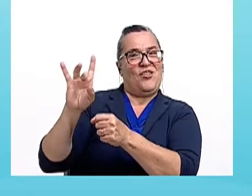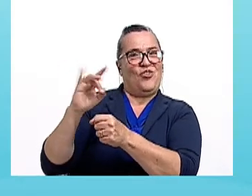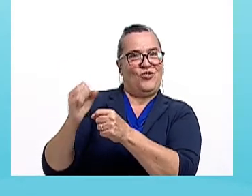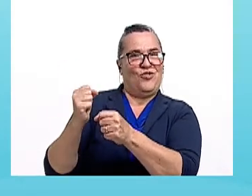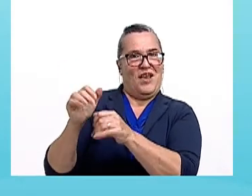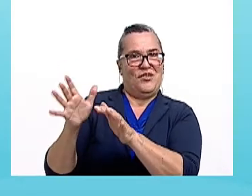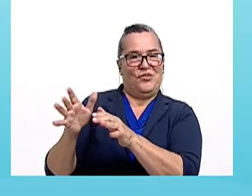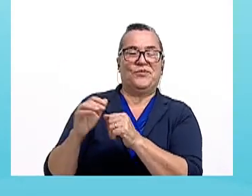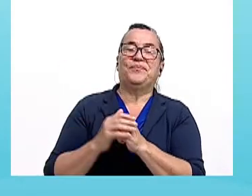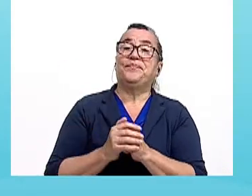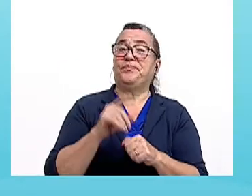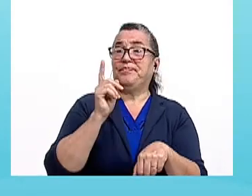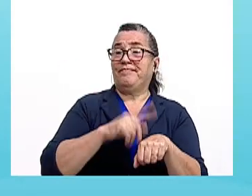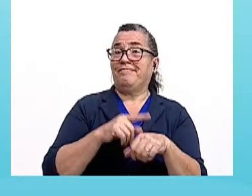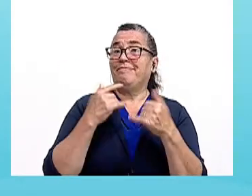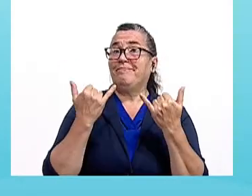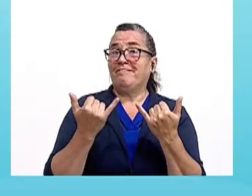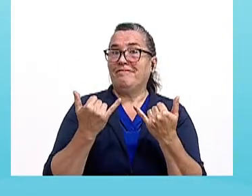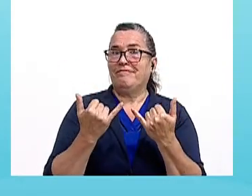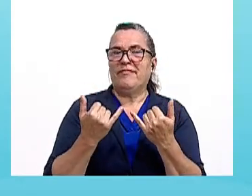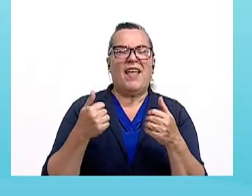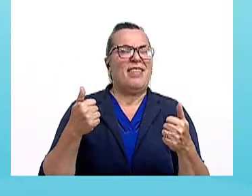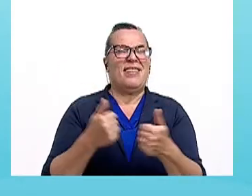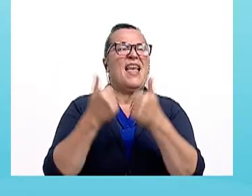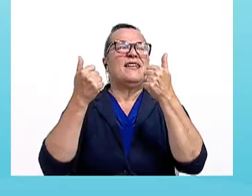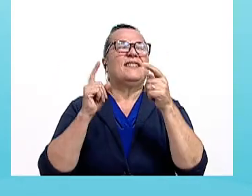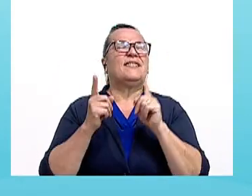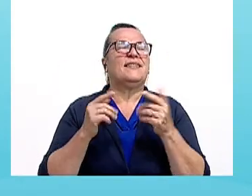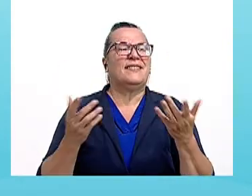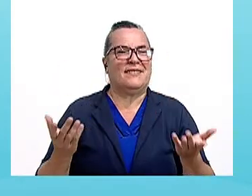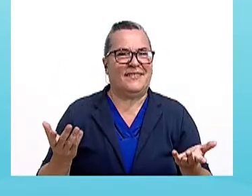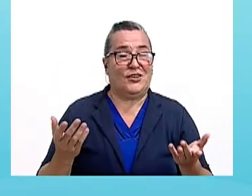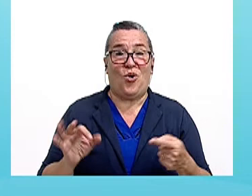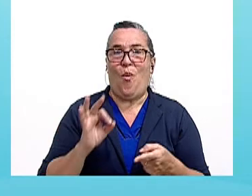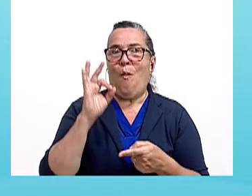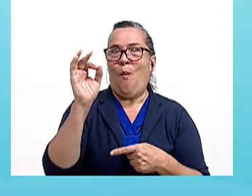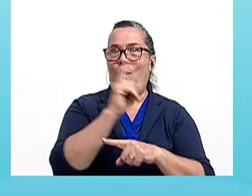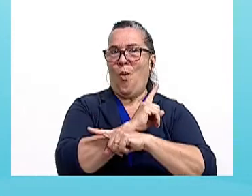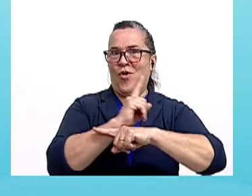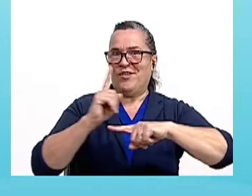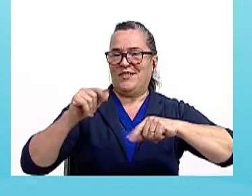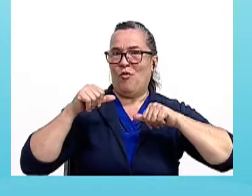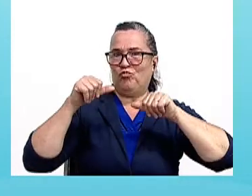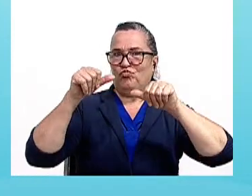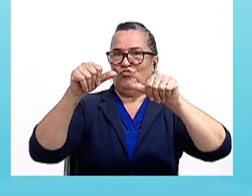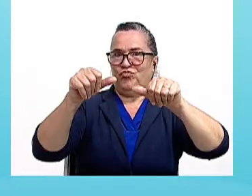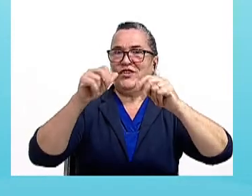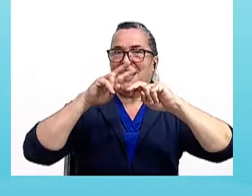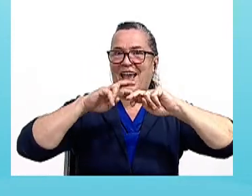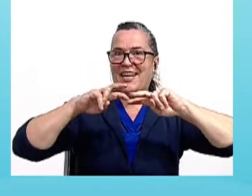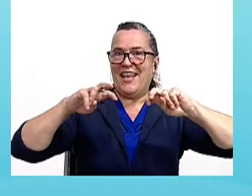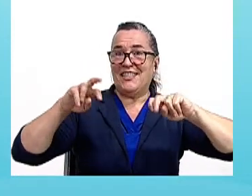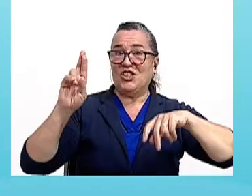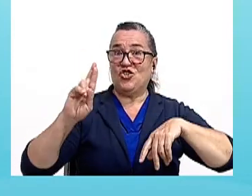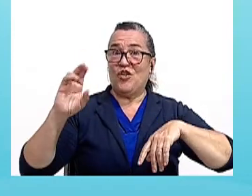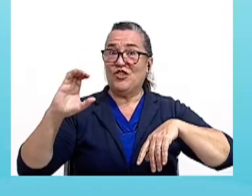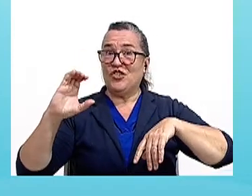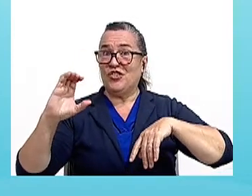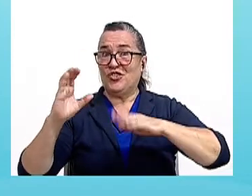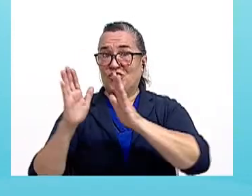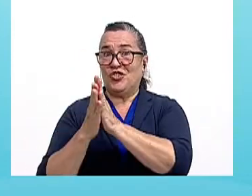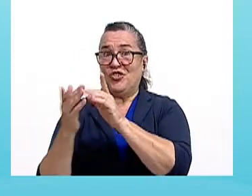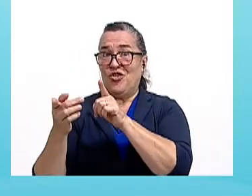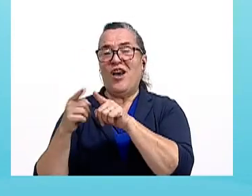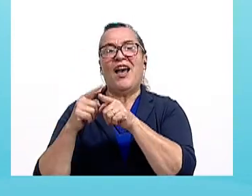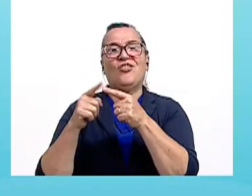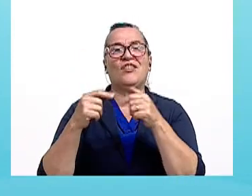En este momento vamos ya al desafío. Pues como la próxima semana vamos a seguir con el análisis, les tengo como